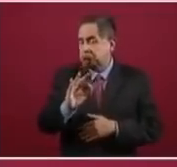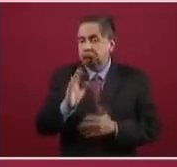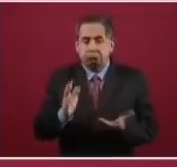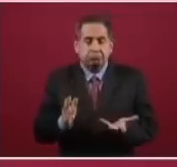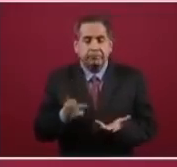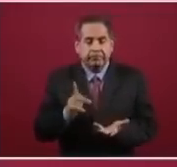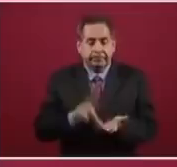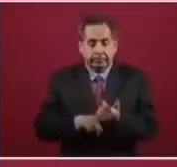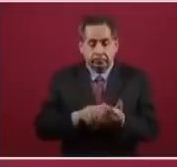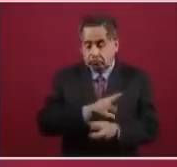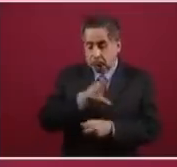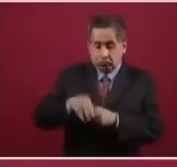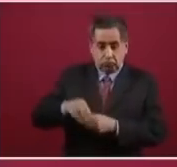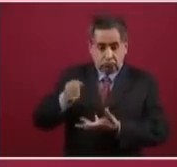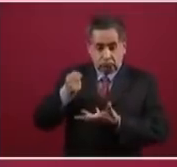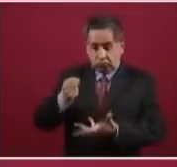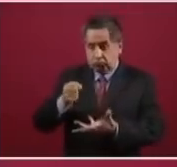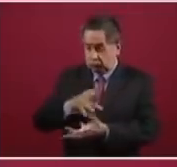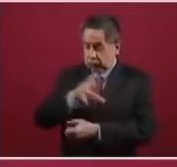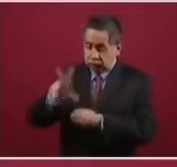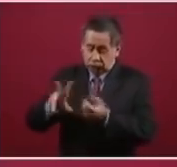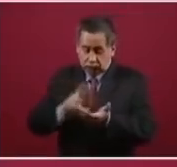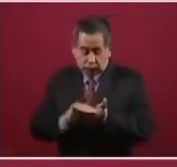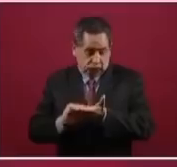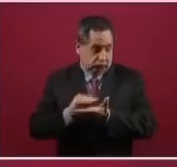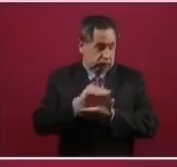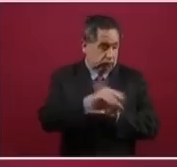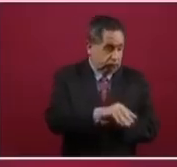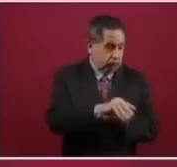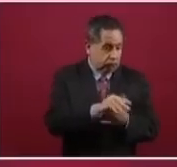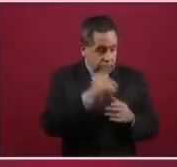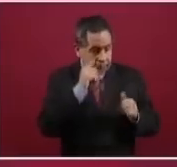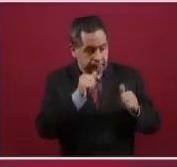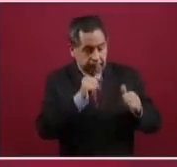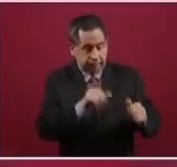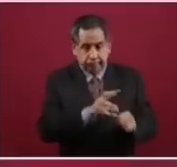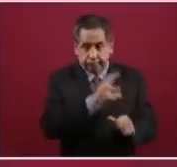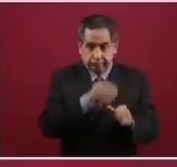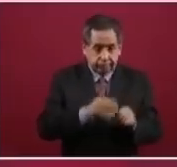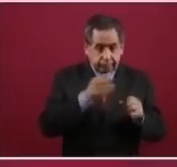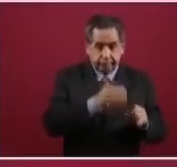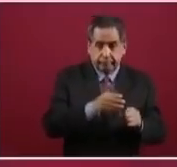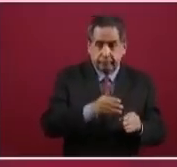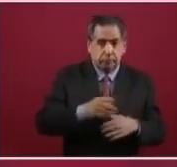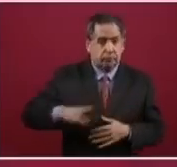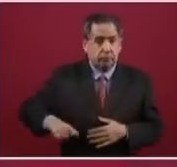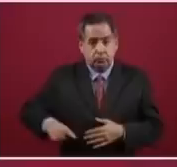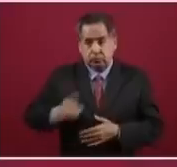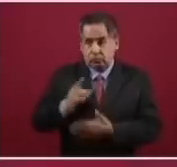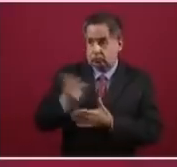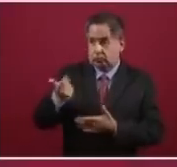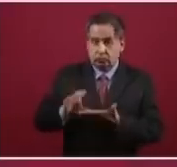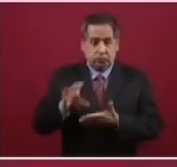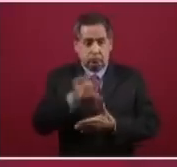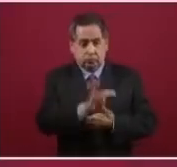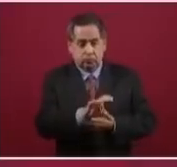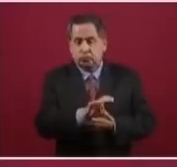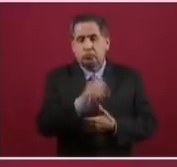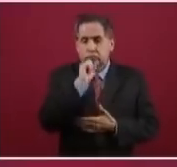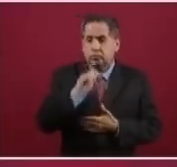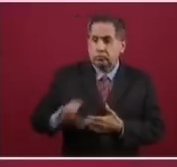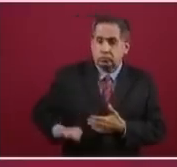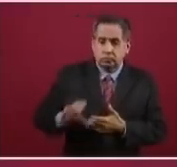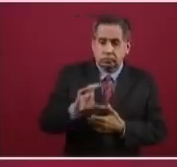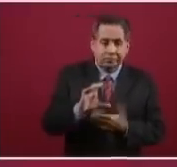pero no todos los recursos no toda la inversión pública se está dando completamente con cursos del gobierno federal hay algunos que